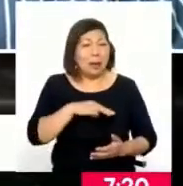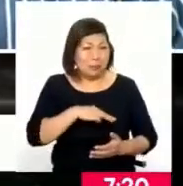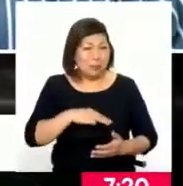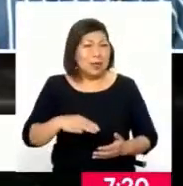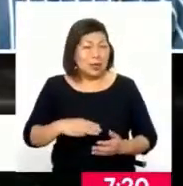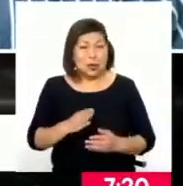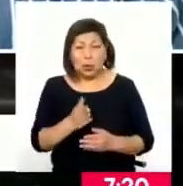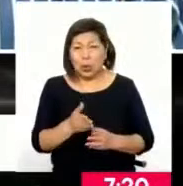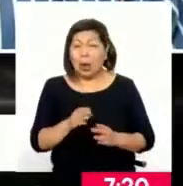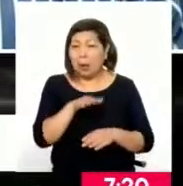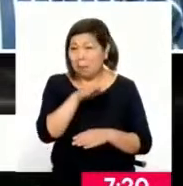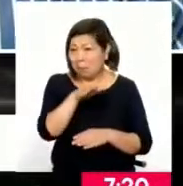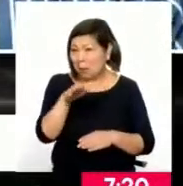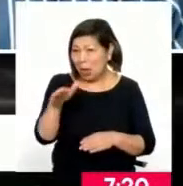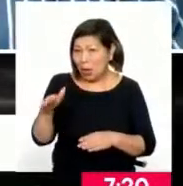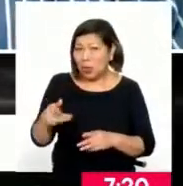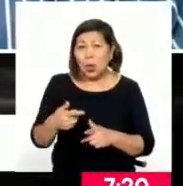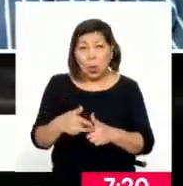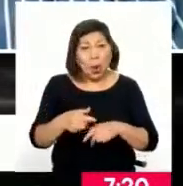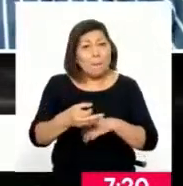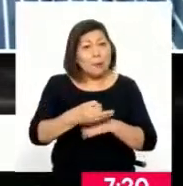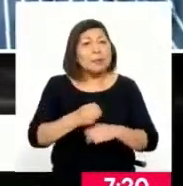de su gabinete han viajado hasta la zona.